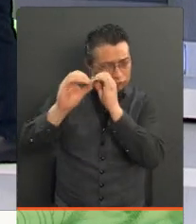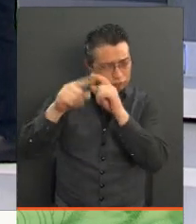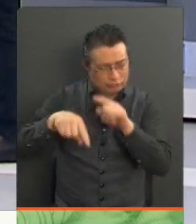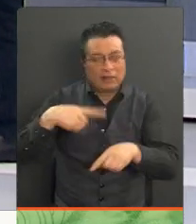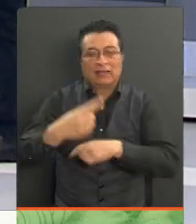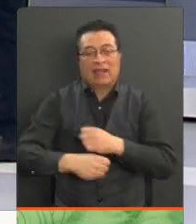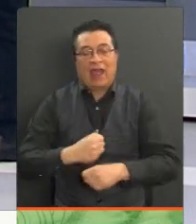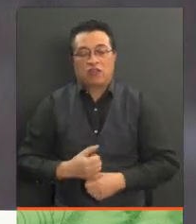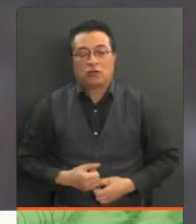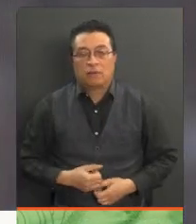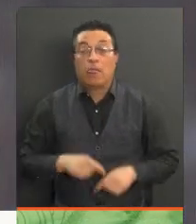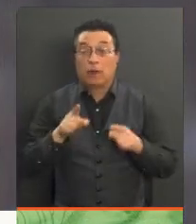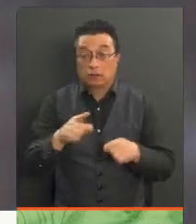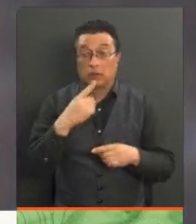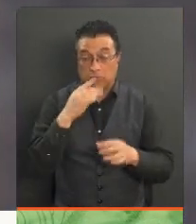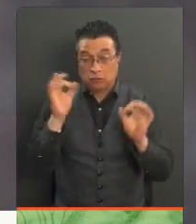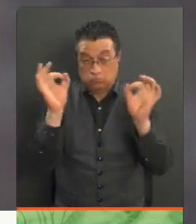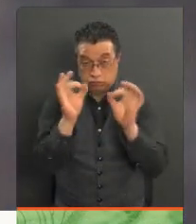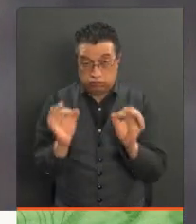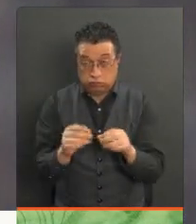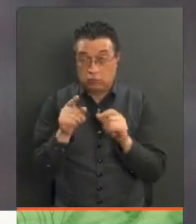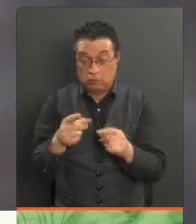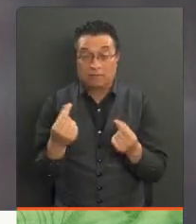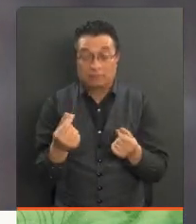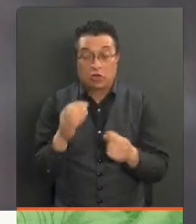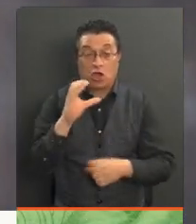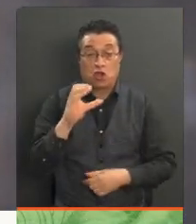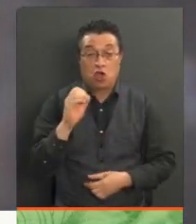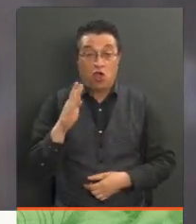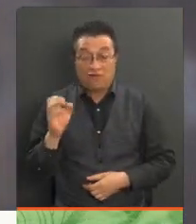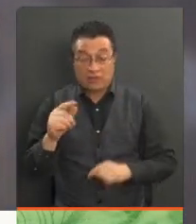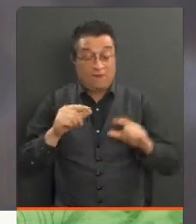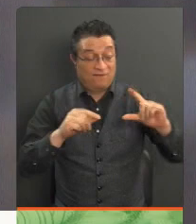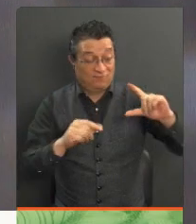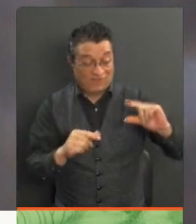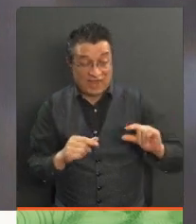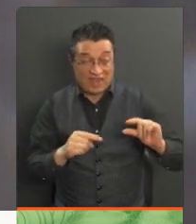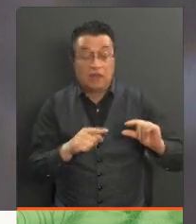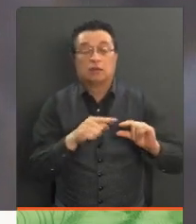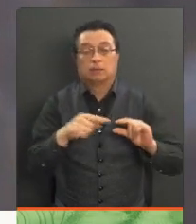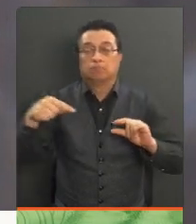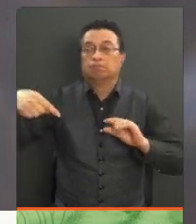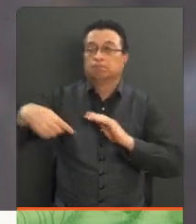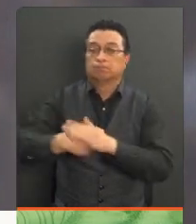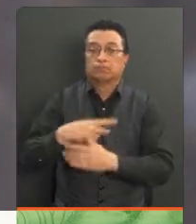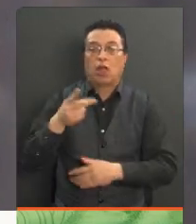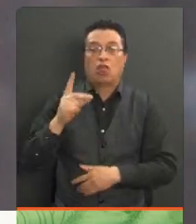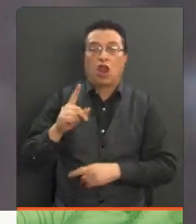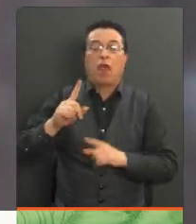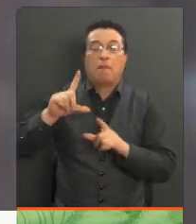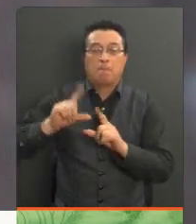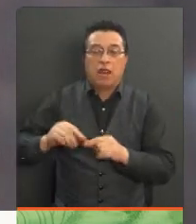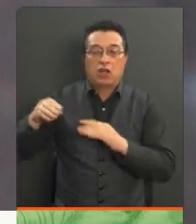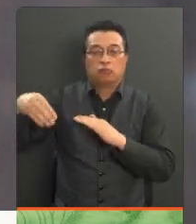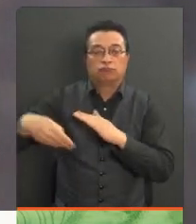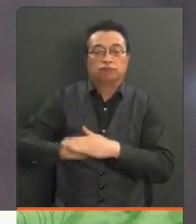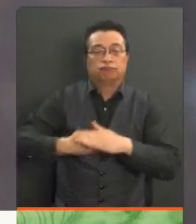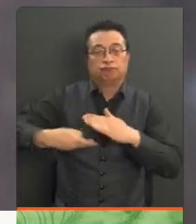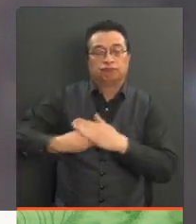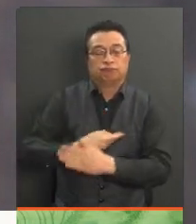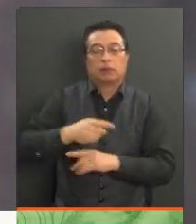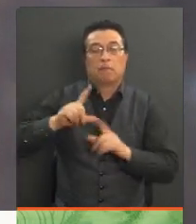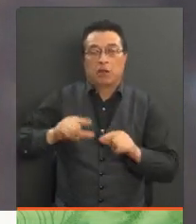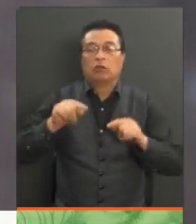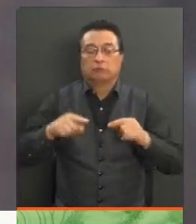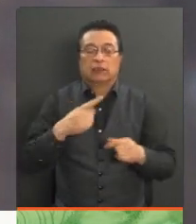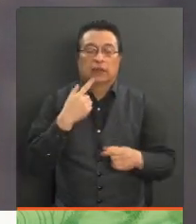como lo has explicado tantas veces, que el precio del cobre baje hace que entren menos dólares a nuestra economía, y obviamente eso en también nada ayuda.